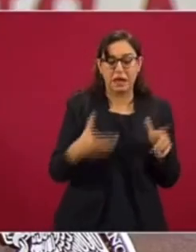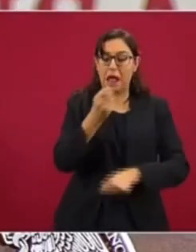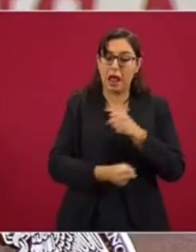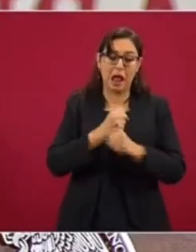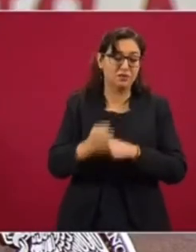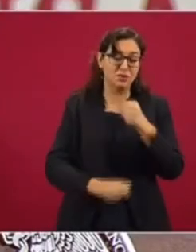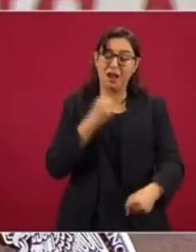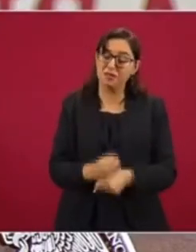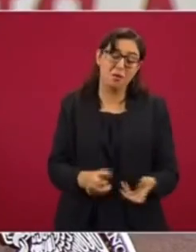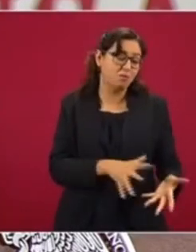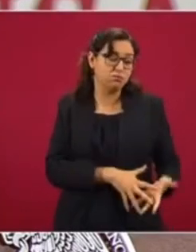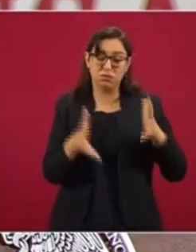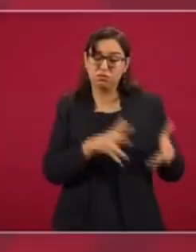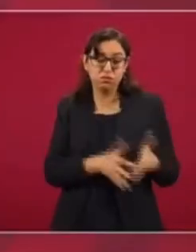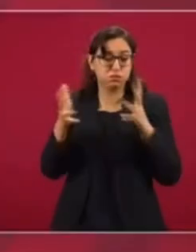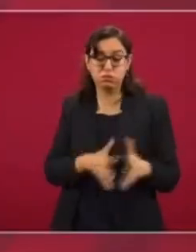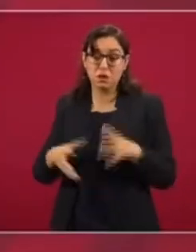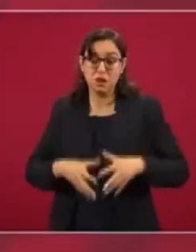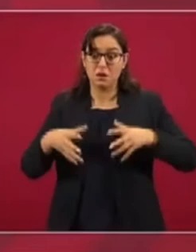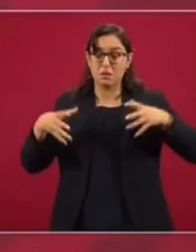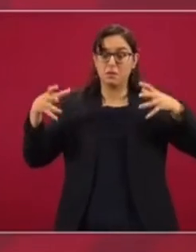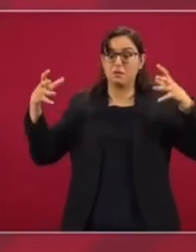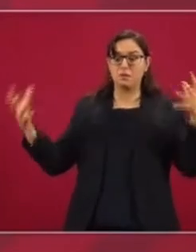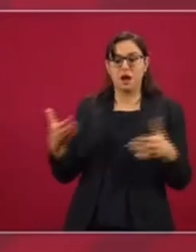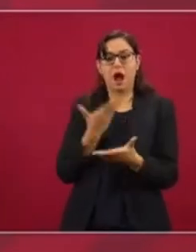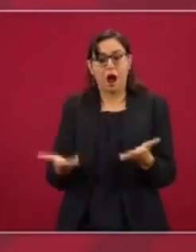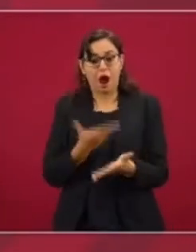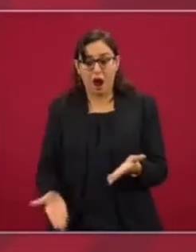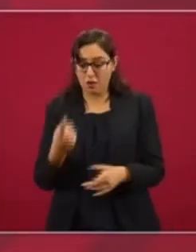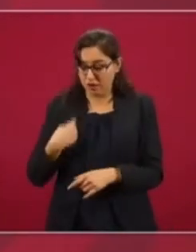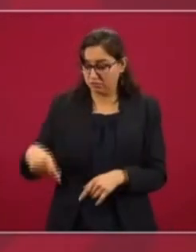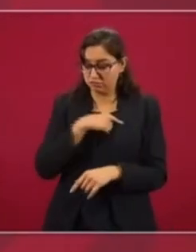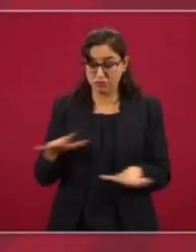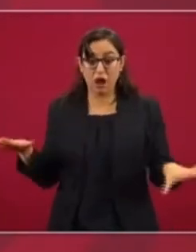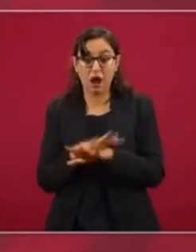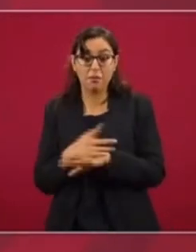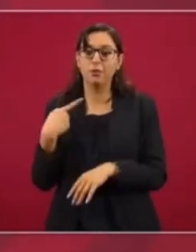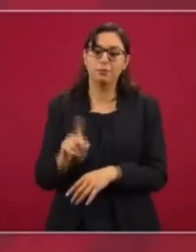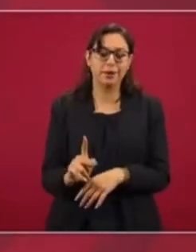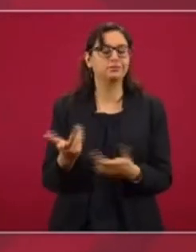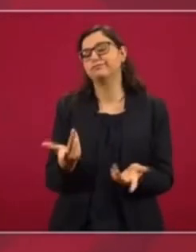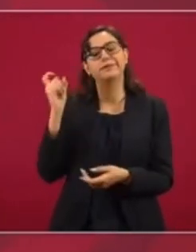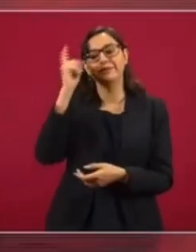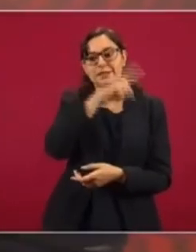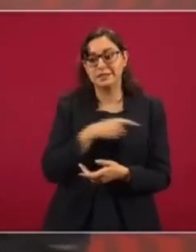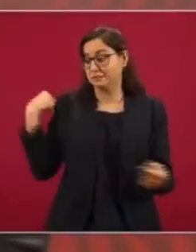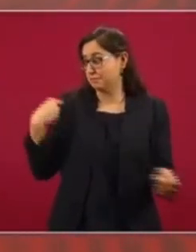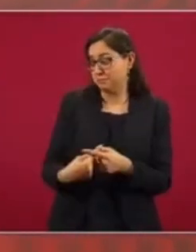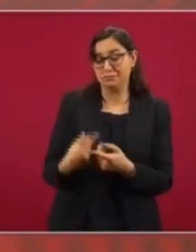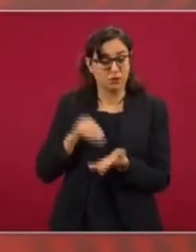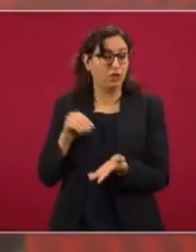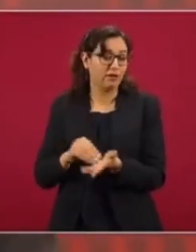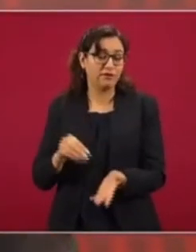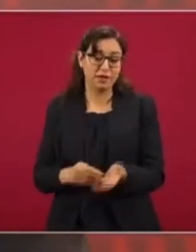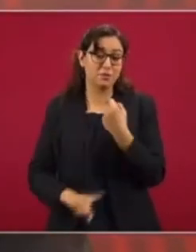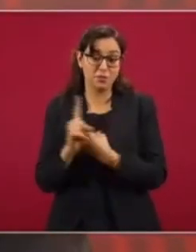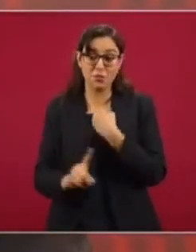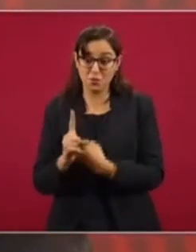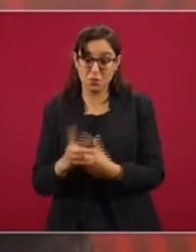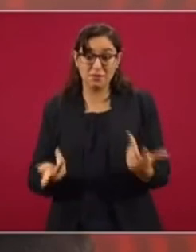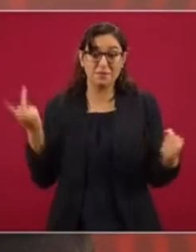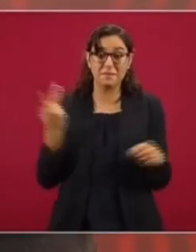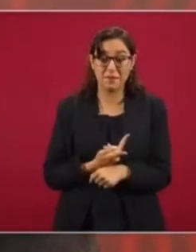Y es un proceso de transición, donde todavía tenemos que enfrentar lo que viene detrás. Siempre repito de que no